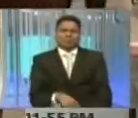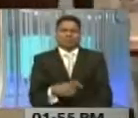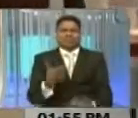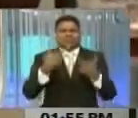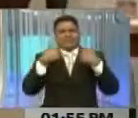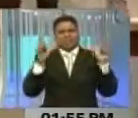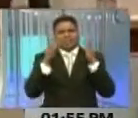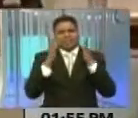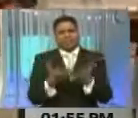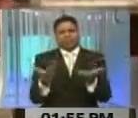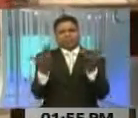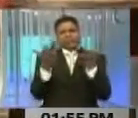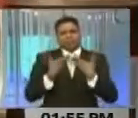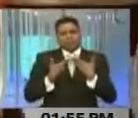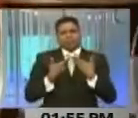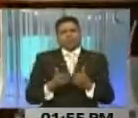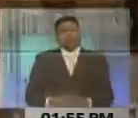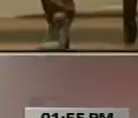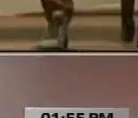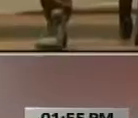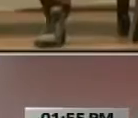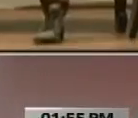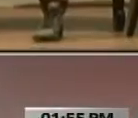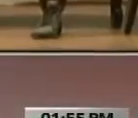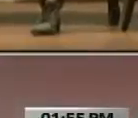que el teatro en Caracas dio.